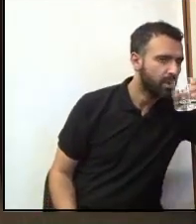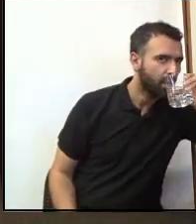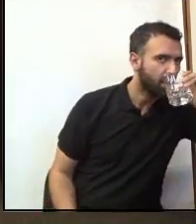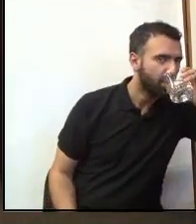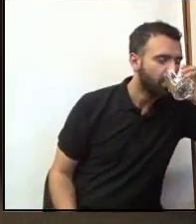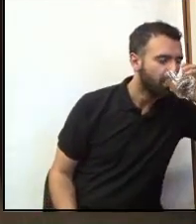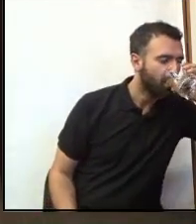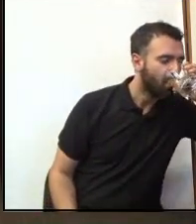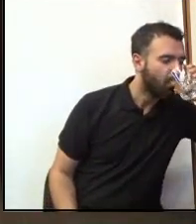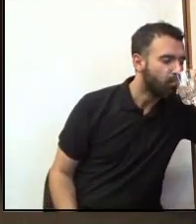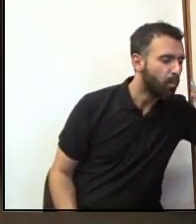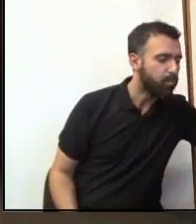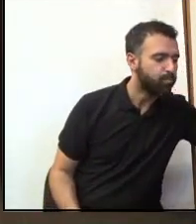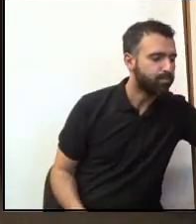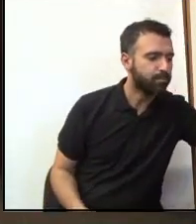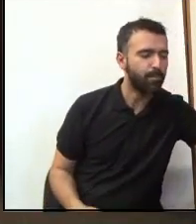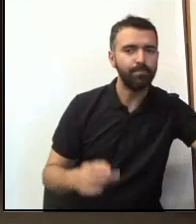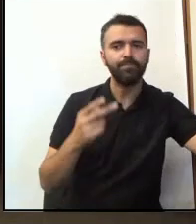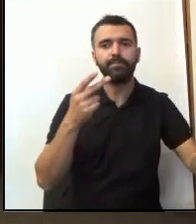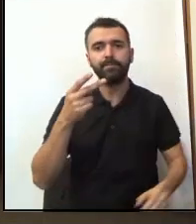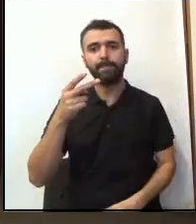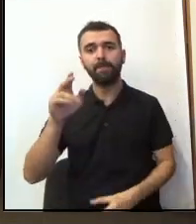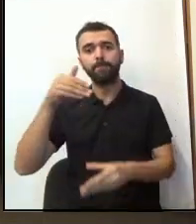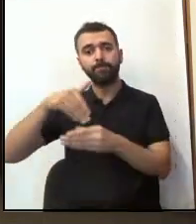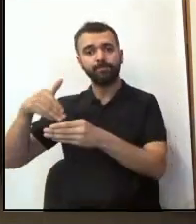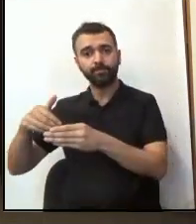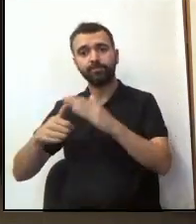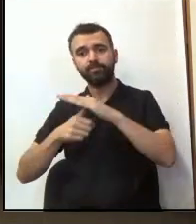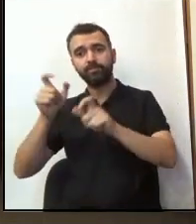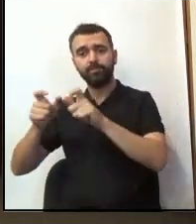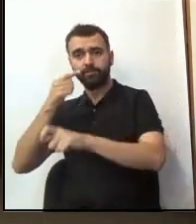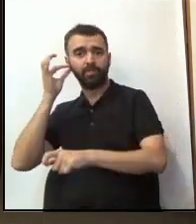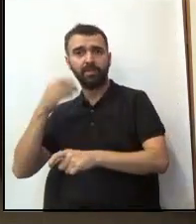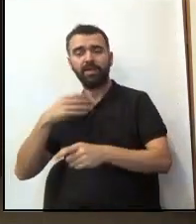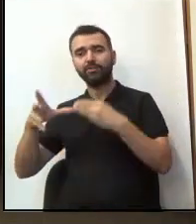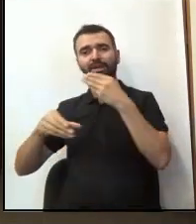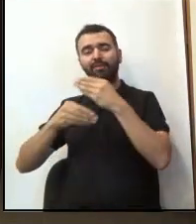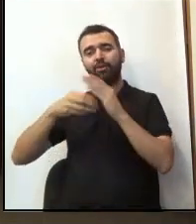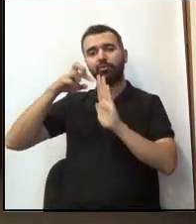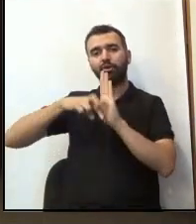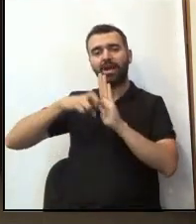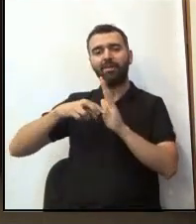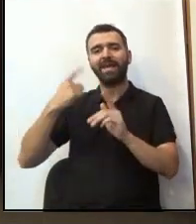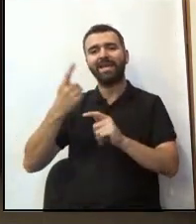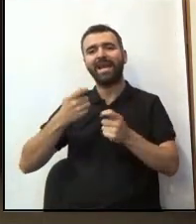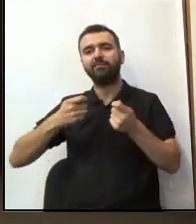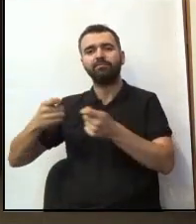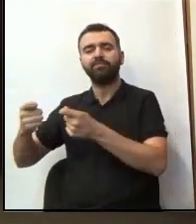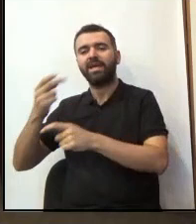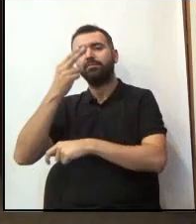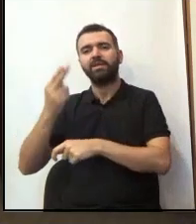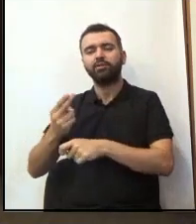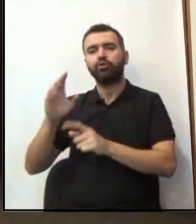Su votación, concejales y concejalas, por la aprobación del suplemento del programa Gastos Generales de Administración Cultural y